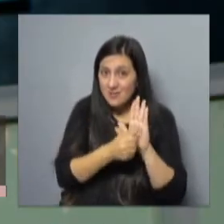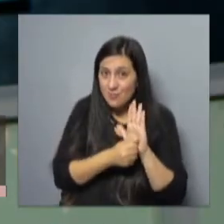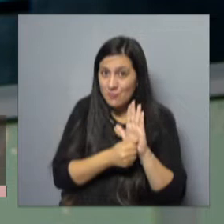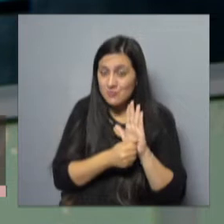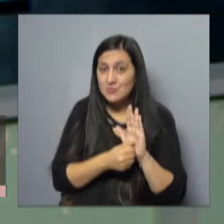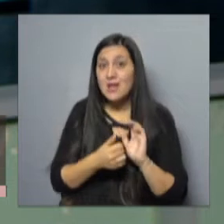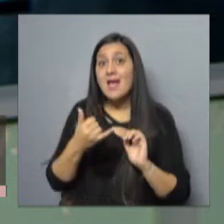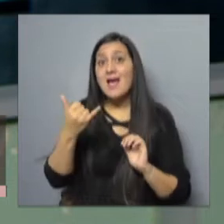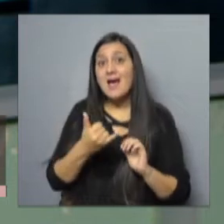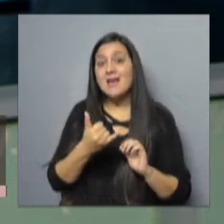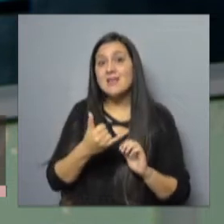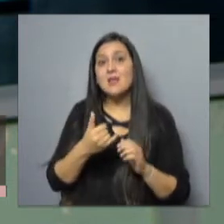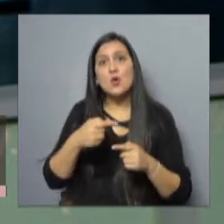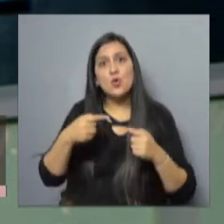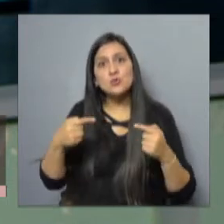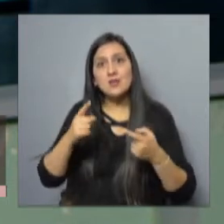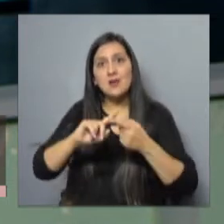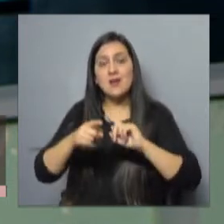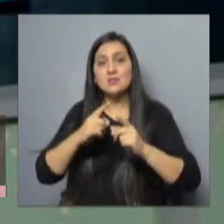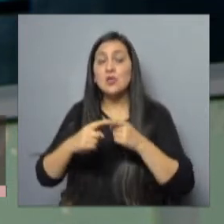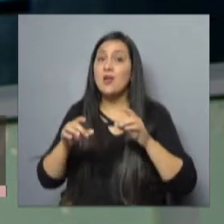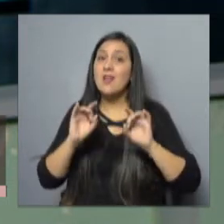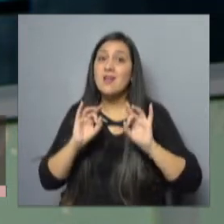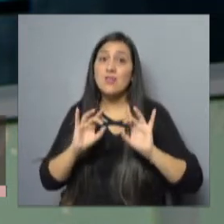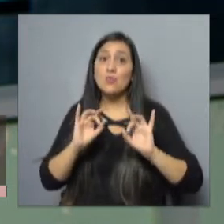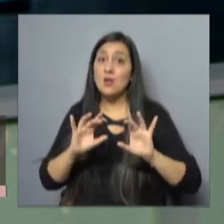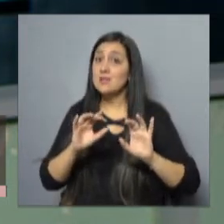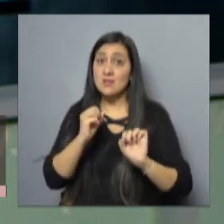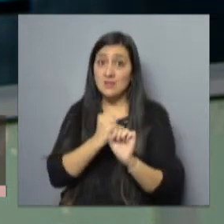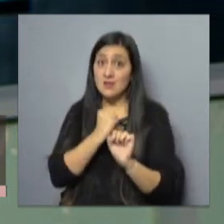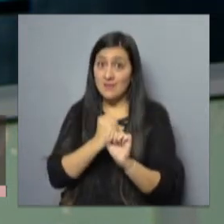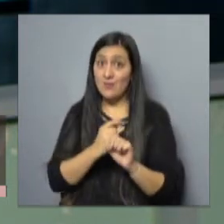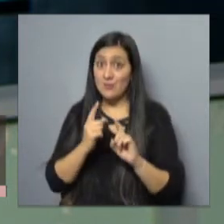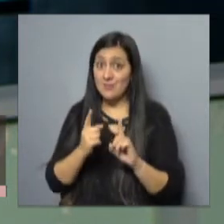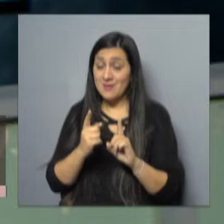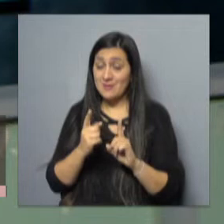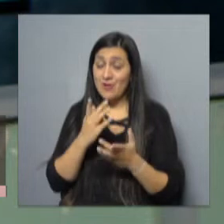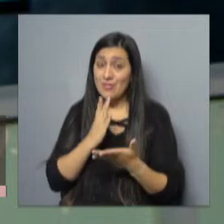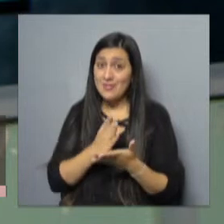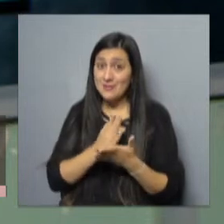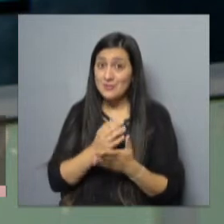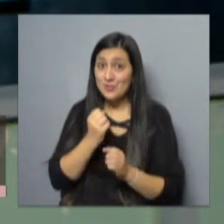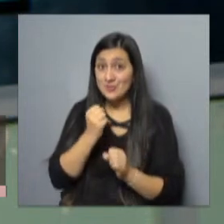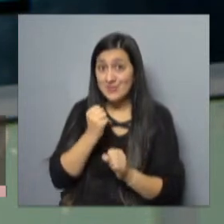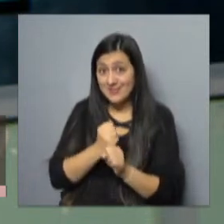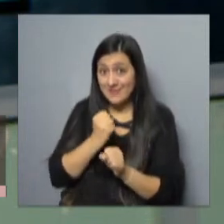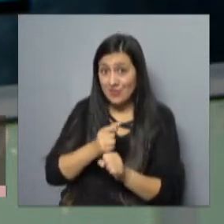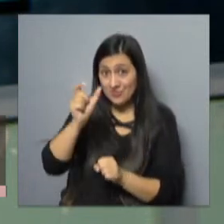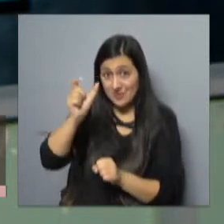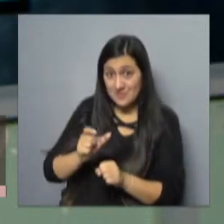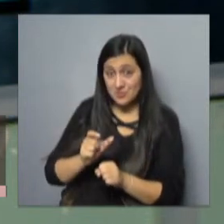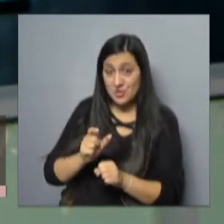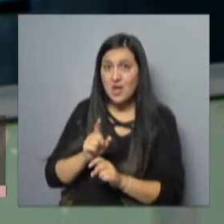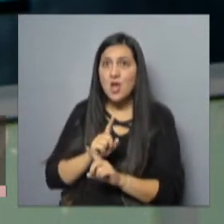hay elementos que tienen que ver con la naturaleza del trabajo y con los derechos del trabajador o sea no es una cuestión absolutamente